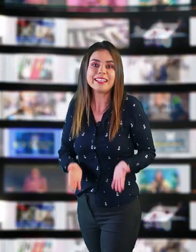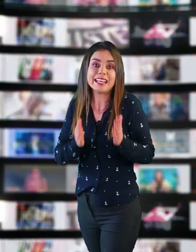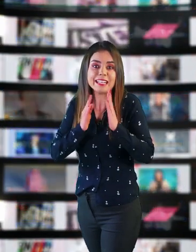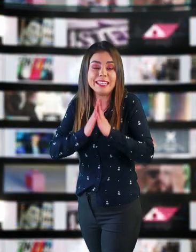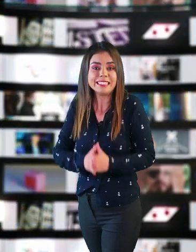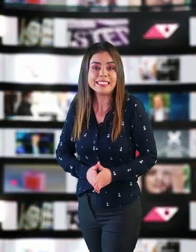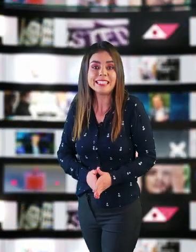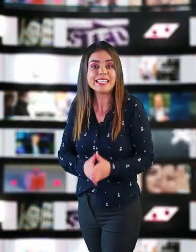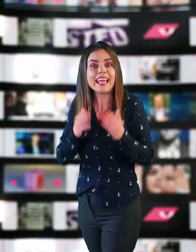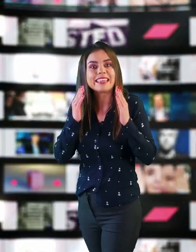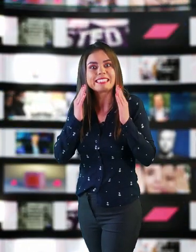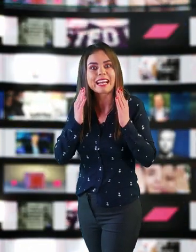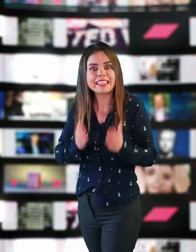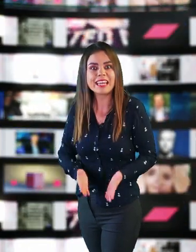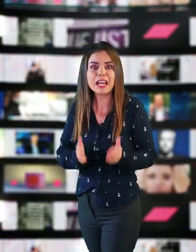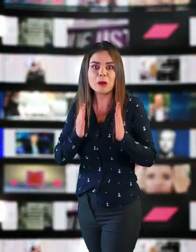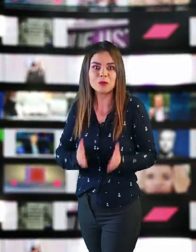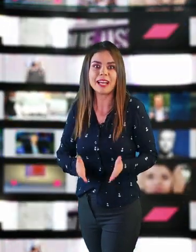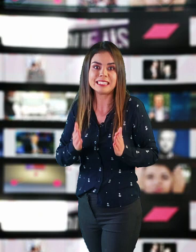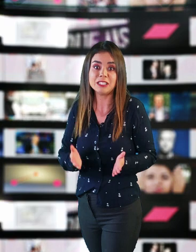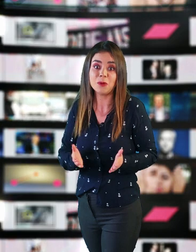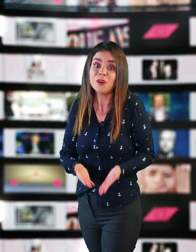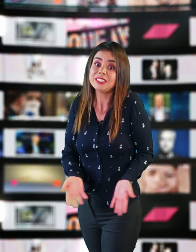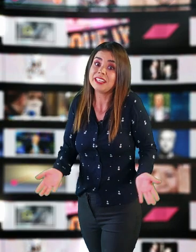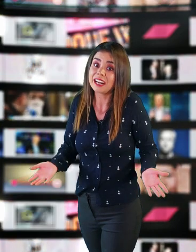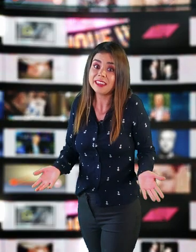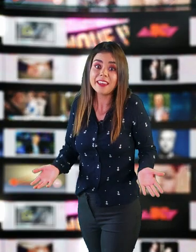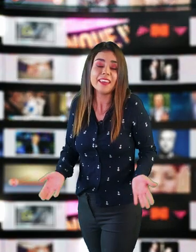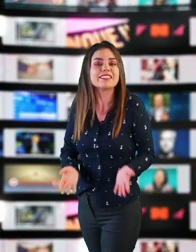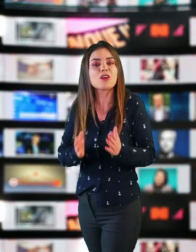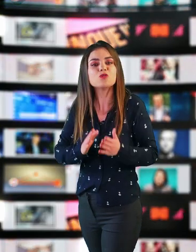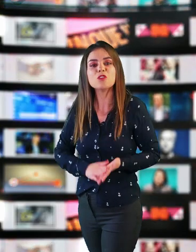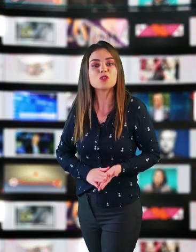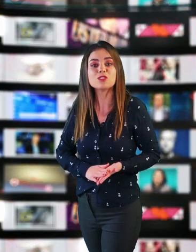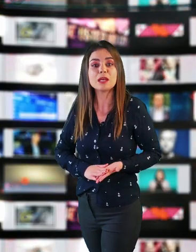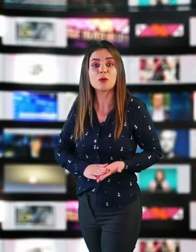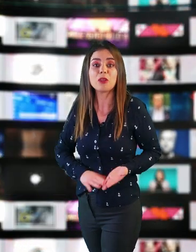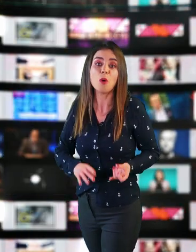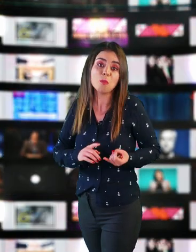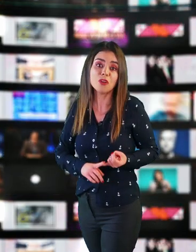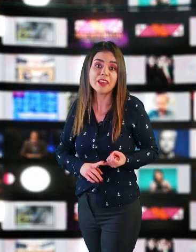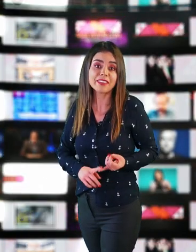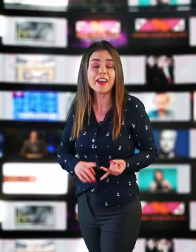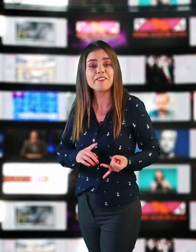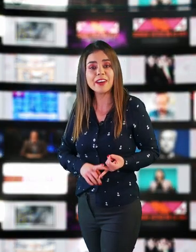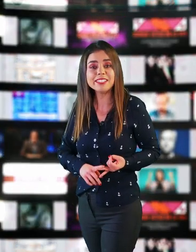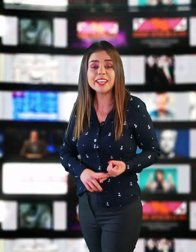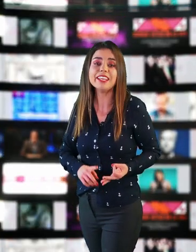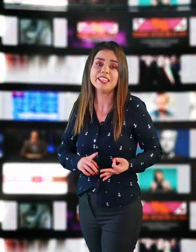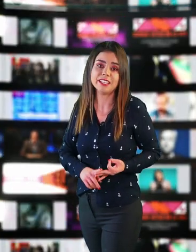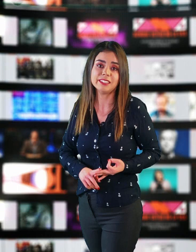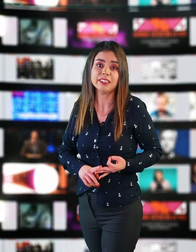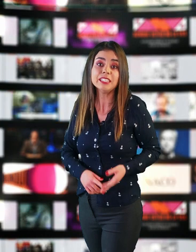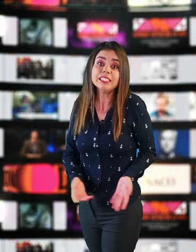porqué de esta insistencia en desacreditar la vacuna CanSino, si en realidad en Estados Unidos solo se han aprobado Moderna,